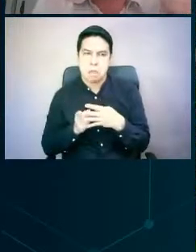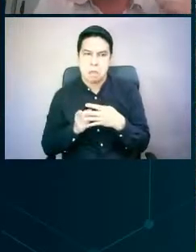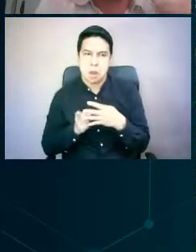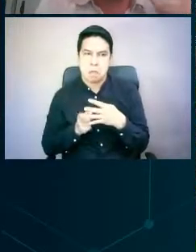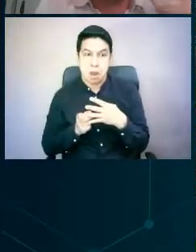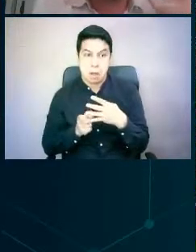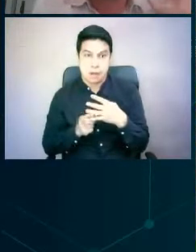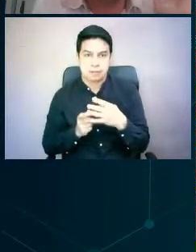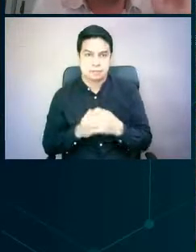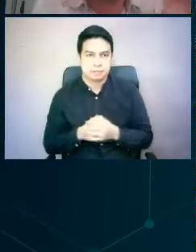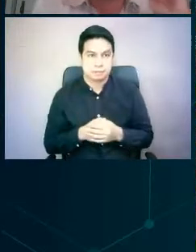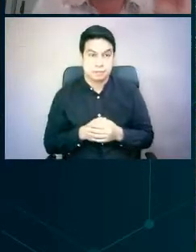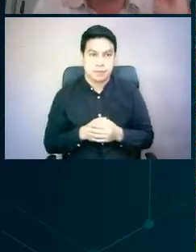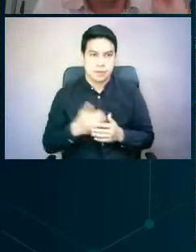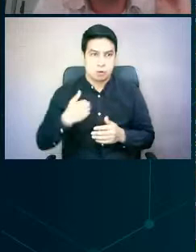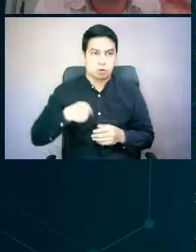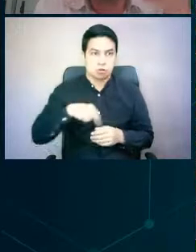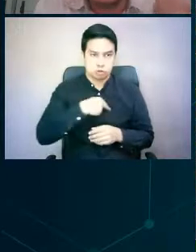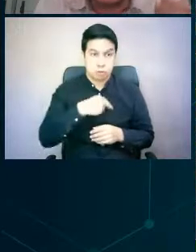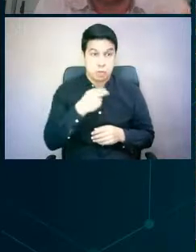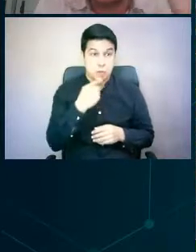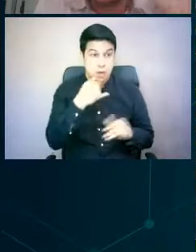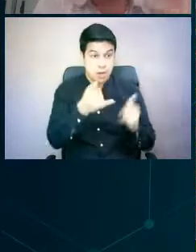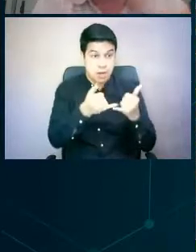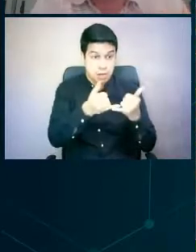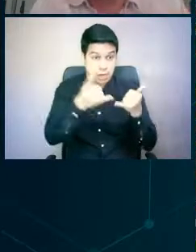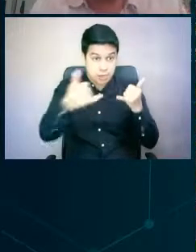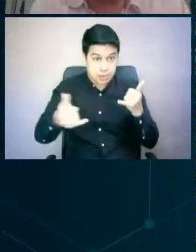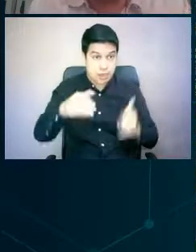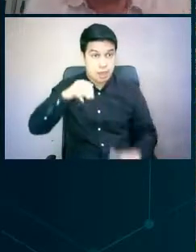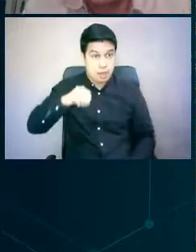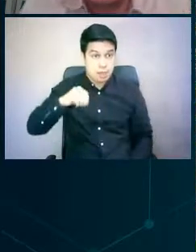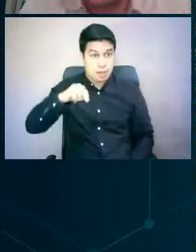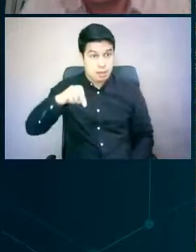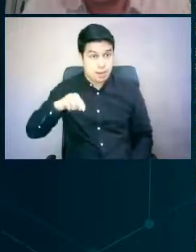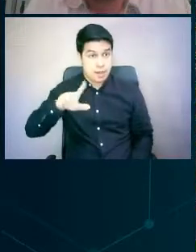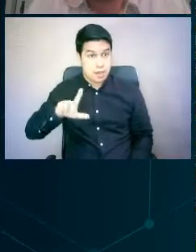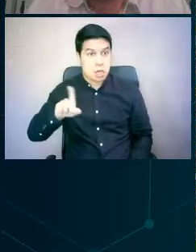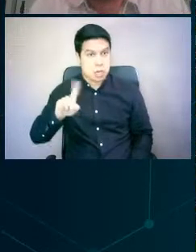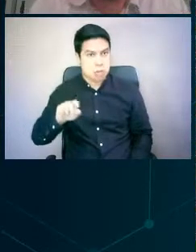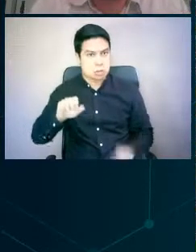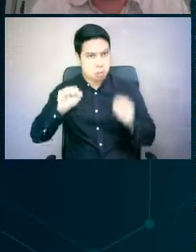decir sí, la red MPLS es confiable y podemos implementar los